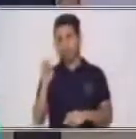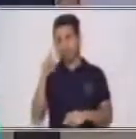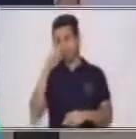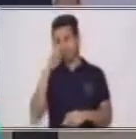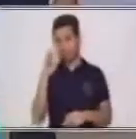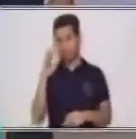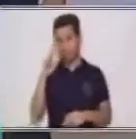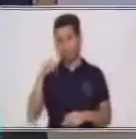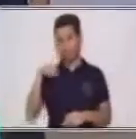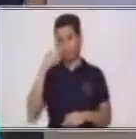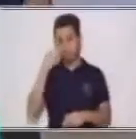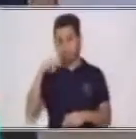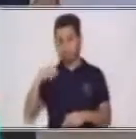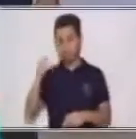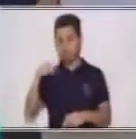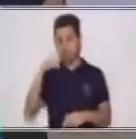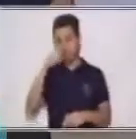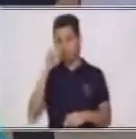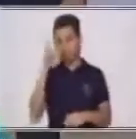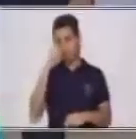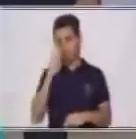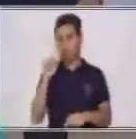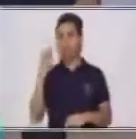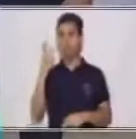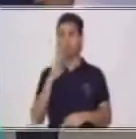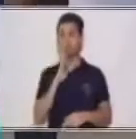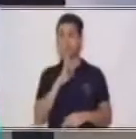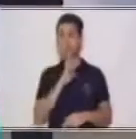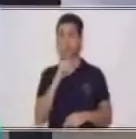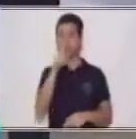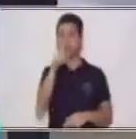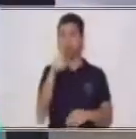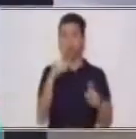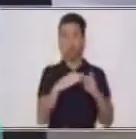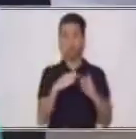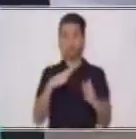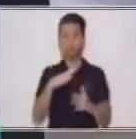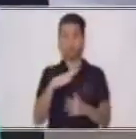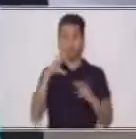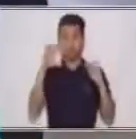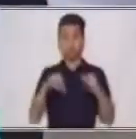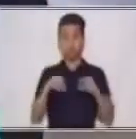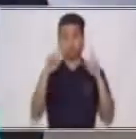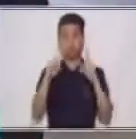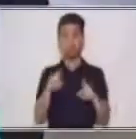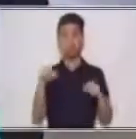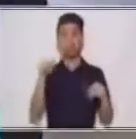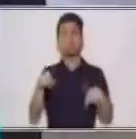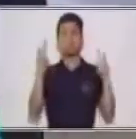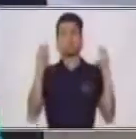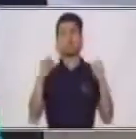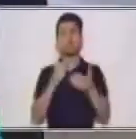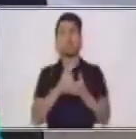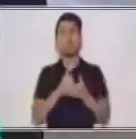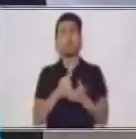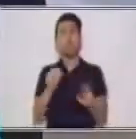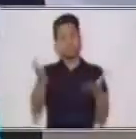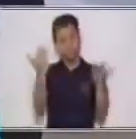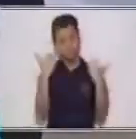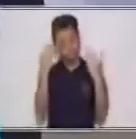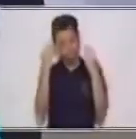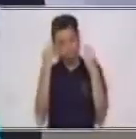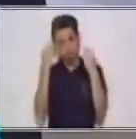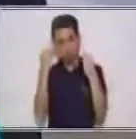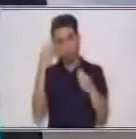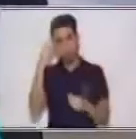diversificado. Si en casa hay alguna persona con discapacidad, este tema les ayudará a ejercitar habilidades y